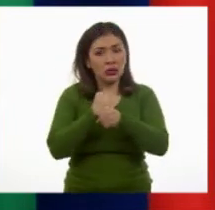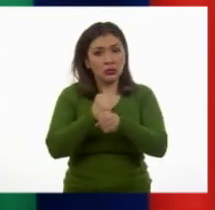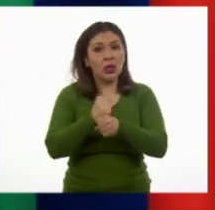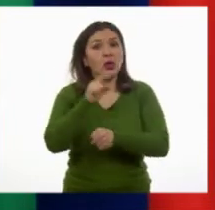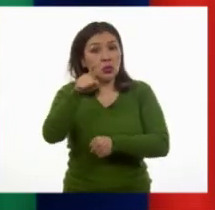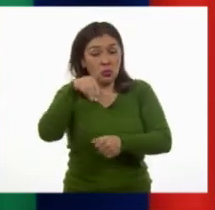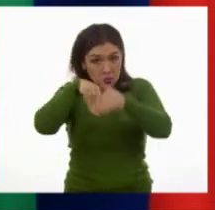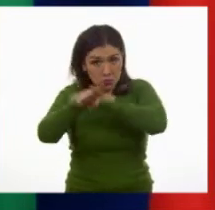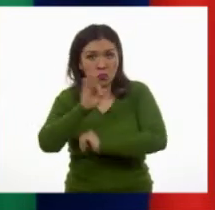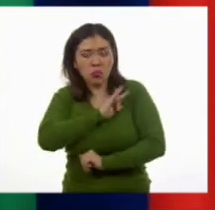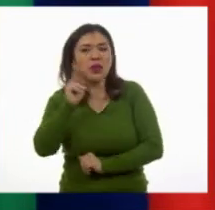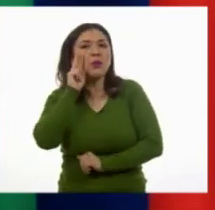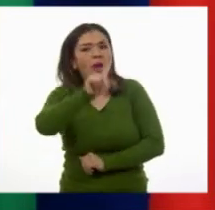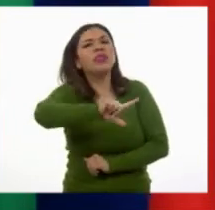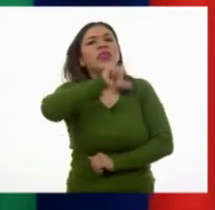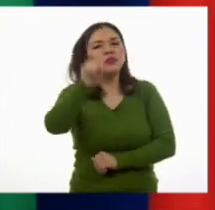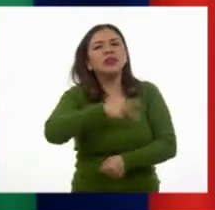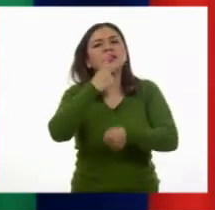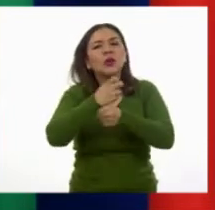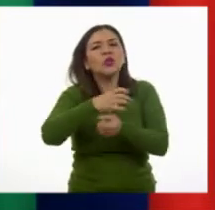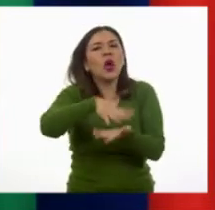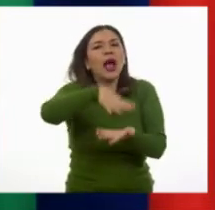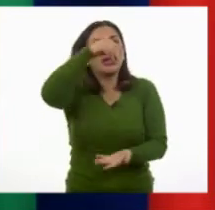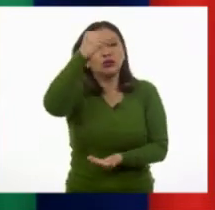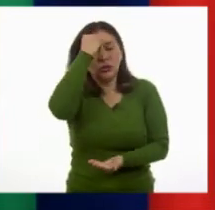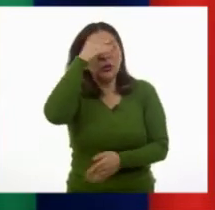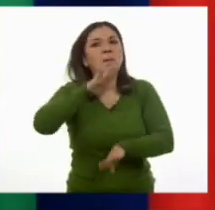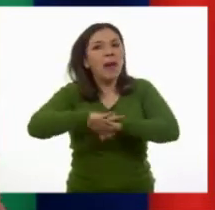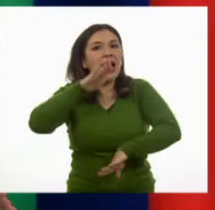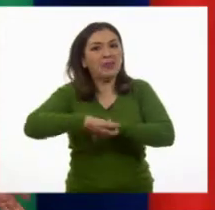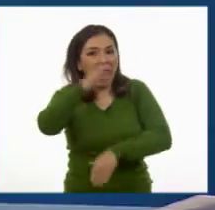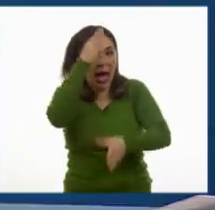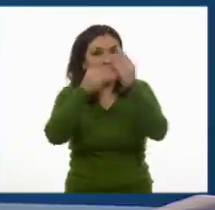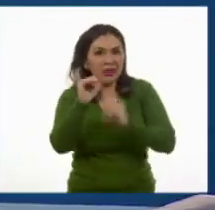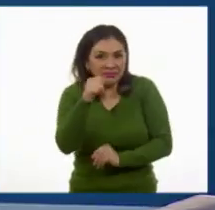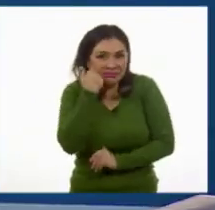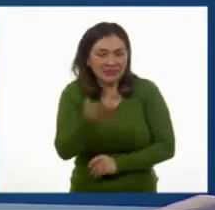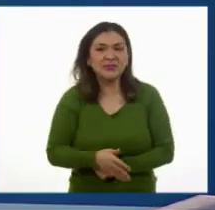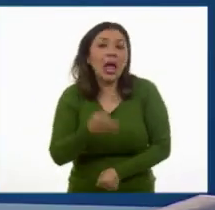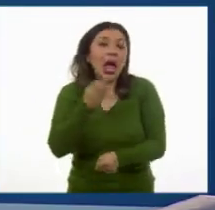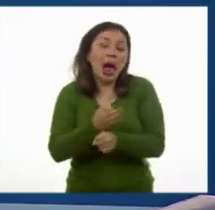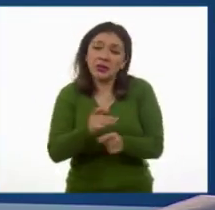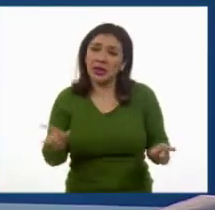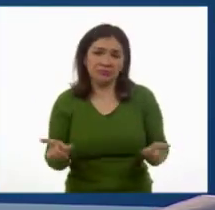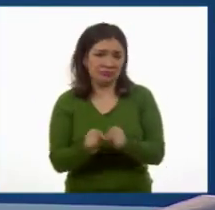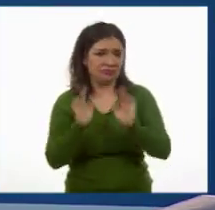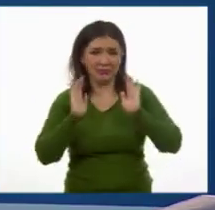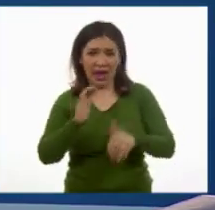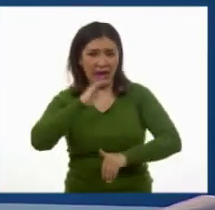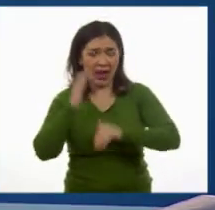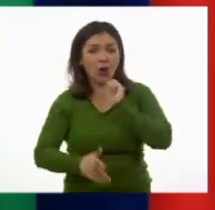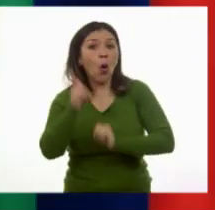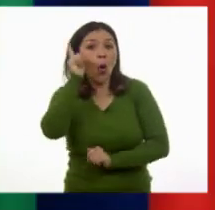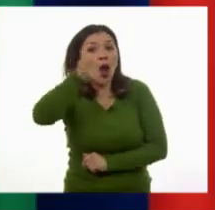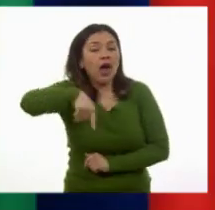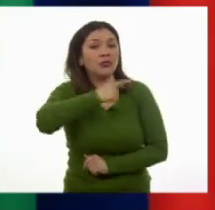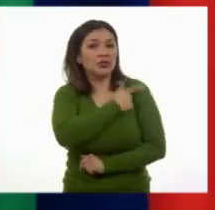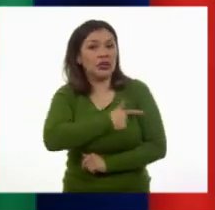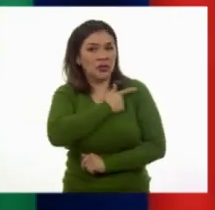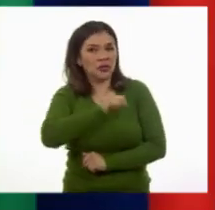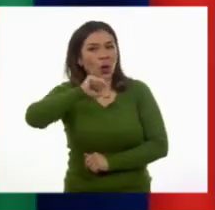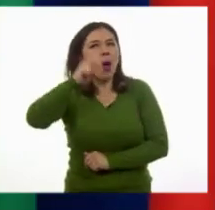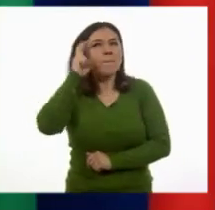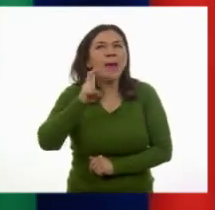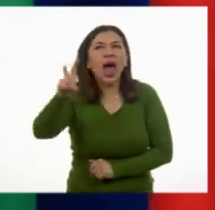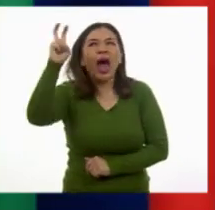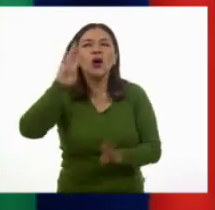ir también al Castillo de Chapultepec para seguir aprendiendo. ¡Me encantaría! Por ahora, esto fue todo. Espero que hayan disfrutado de nuestro